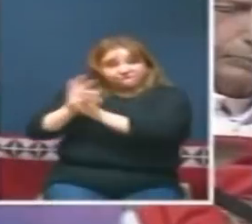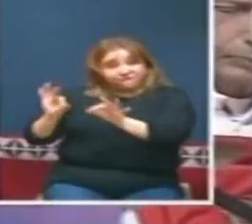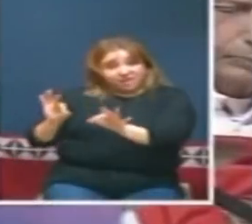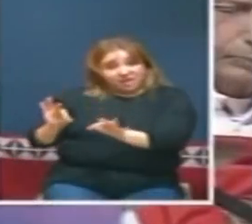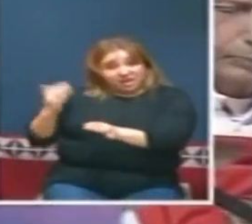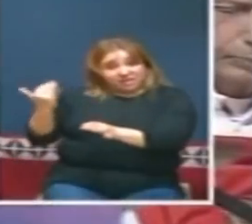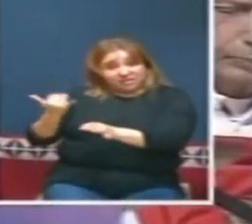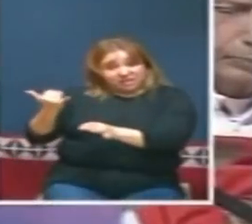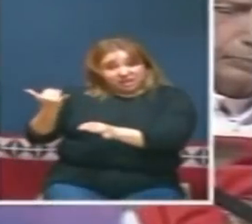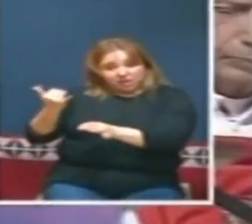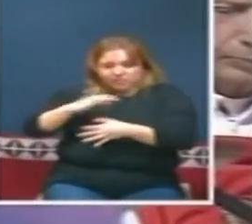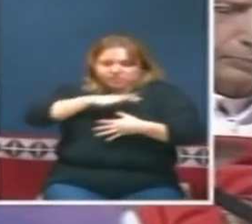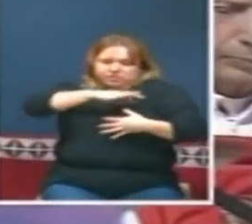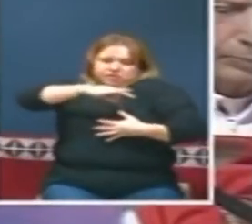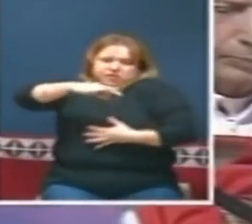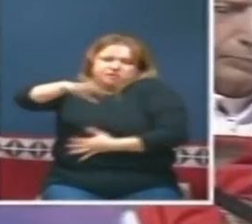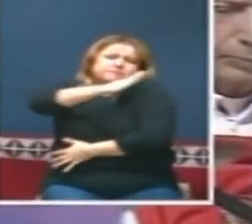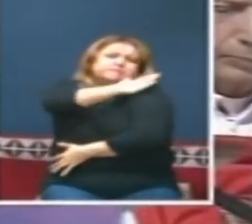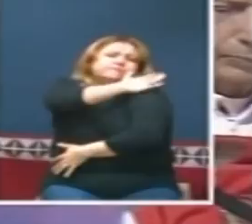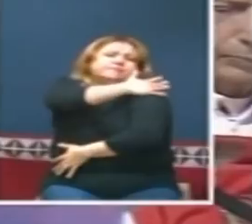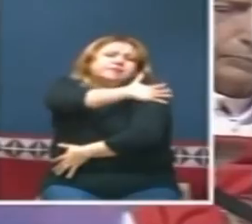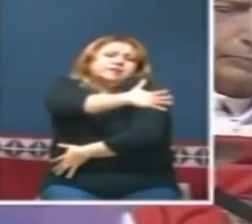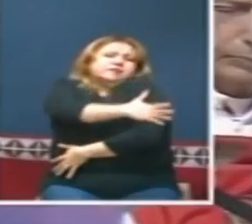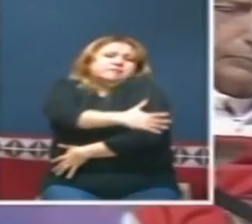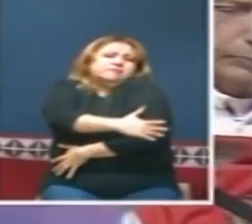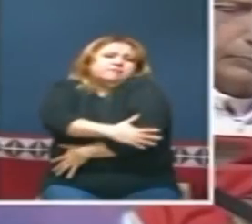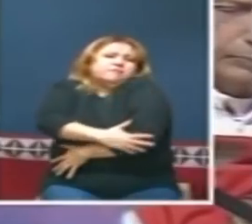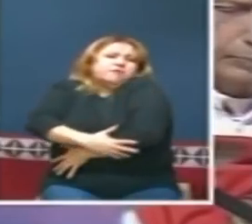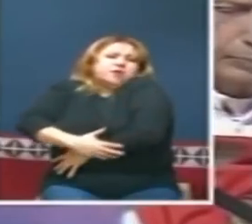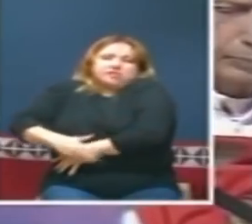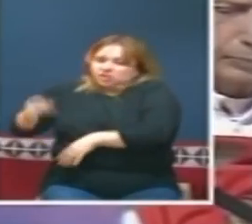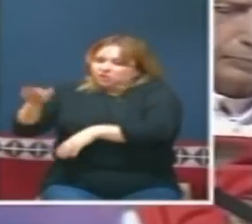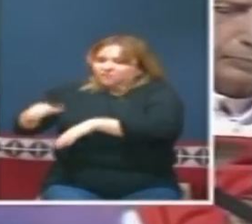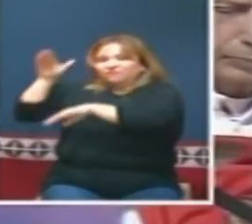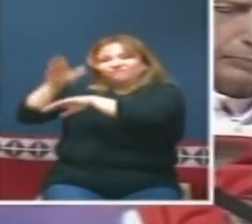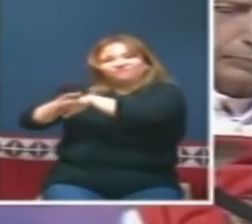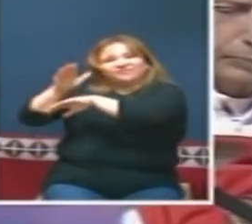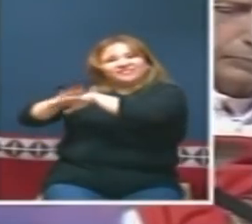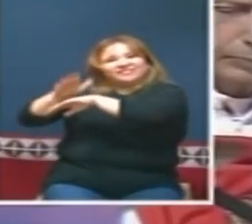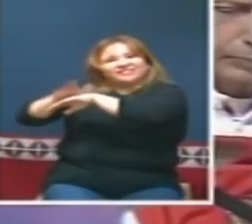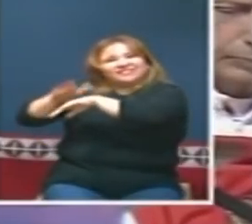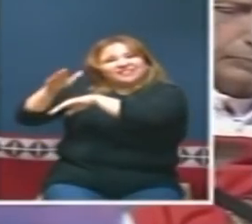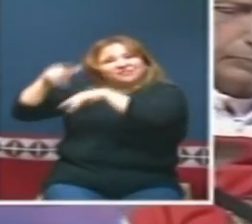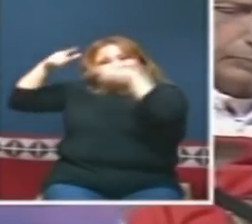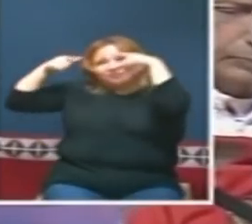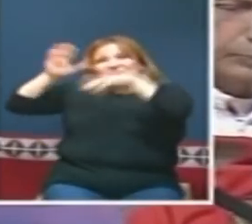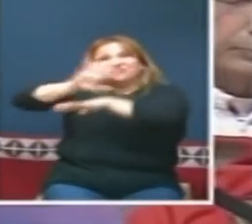los que tienen el alma de pobres, porque a ellos les pertenece el reino de los cielos.